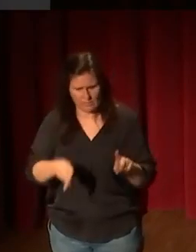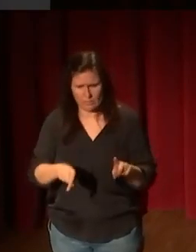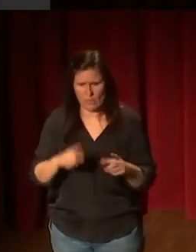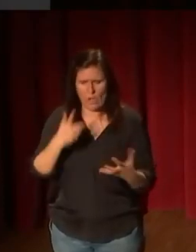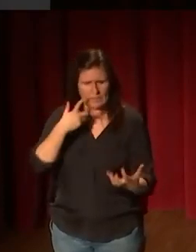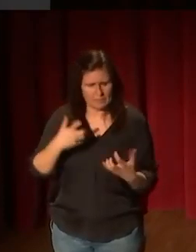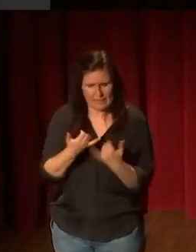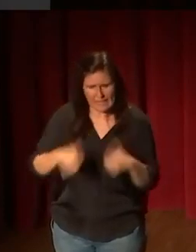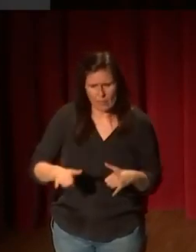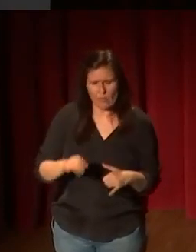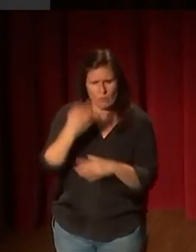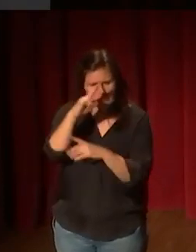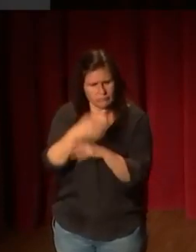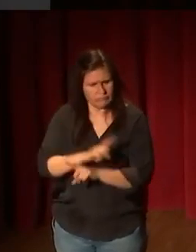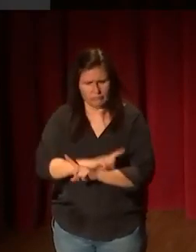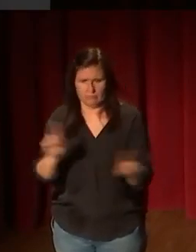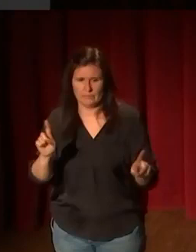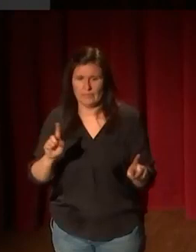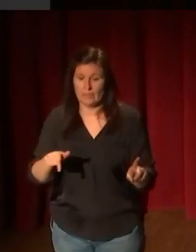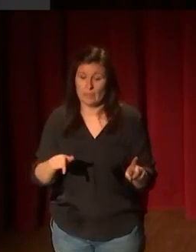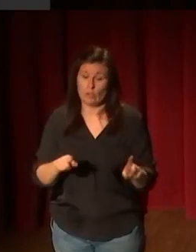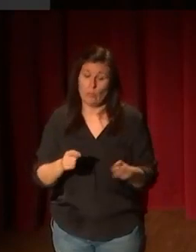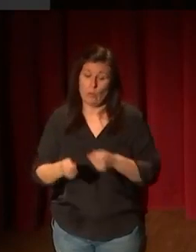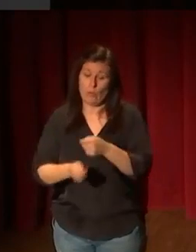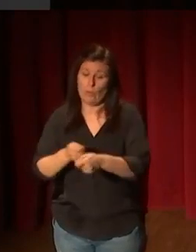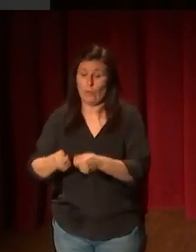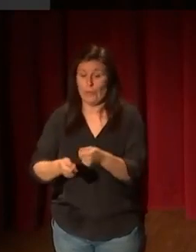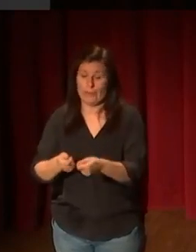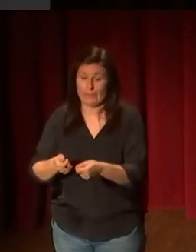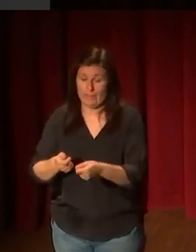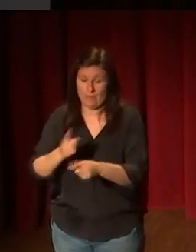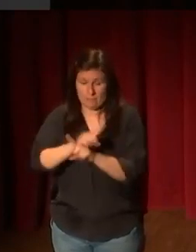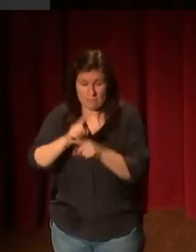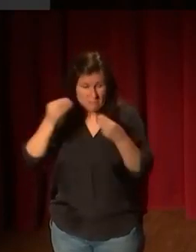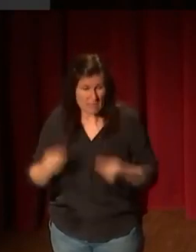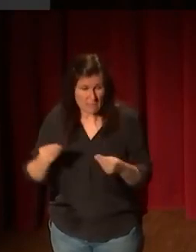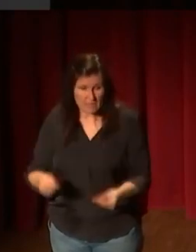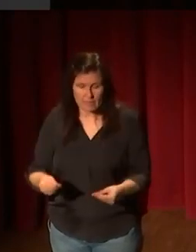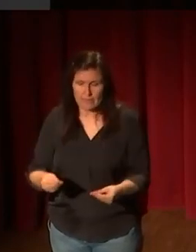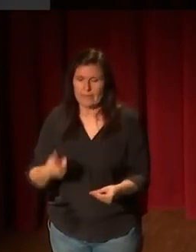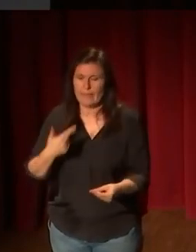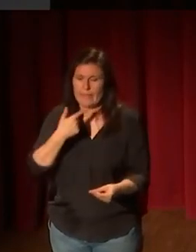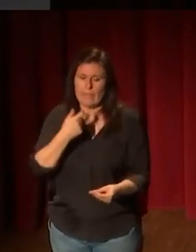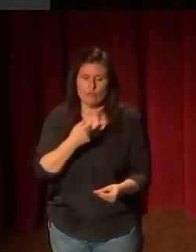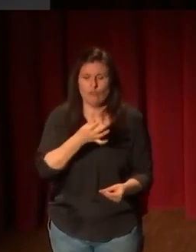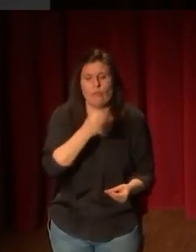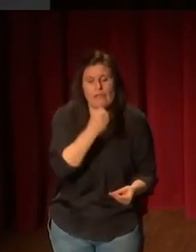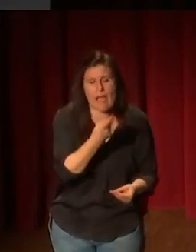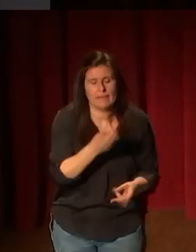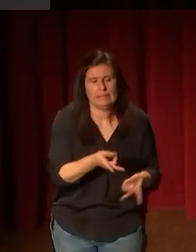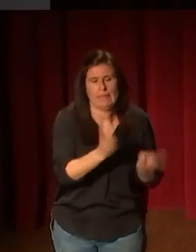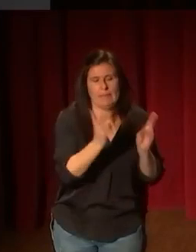espectáculo y que cuando acabe de perfeccionar tan saludable designio aboliendo las excepciones que aún se toleran será muy